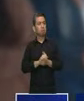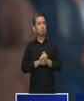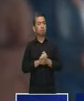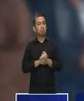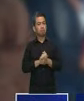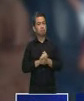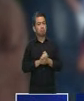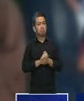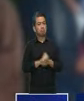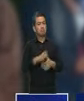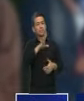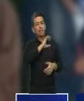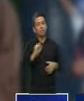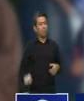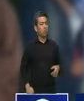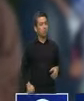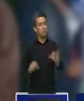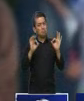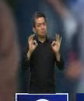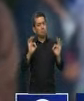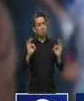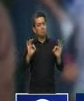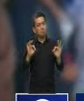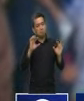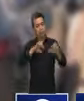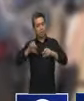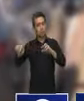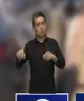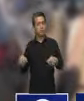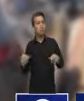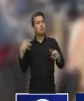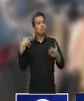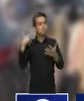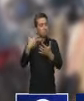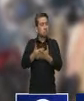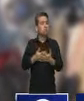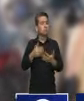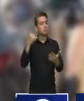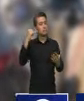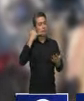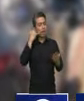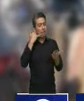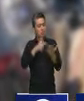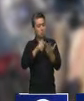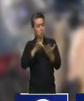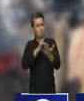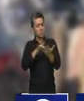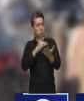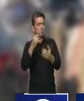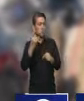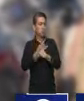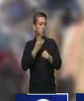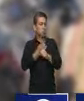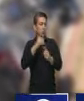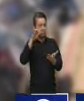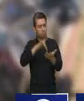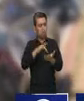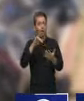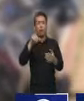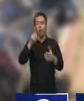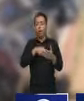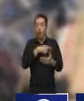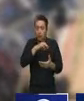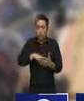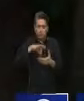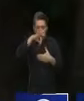salvadoreño que tiene muchos días de estar votando en línea para la elección presidencial superando cualquier récord de cualquier país en cualquier